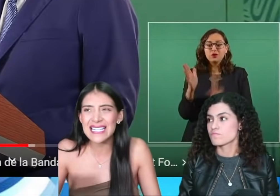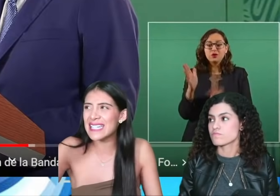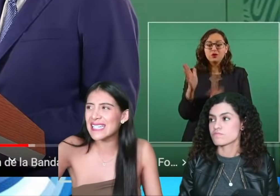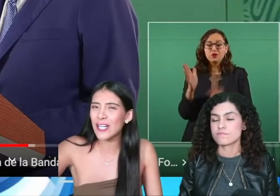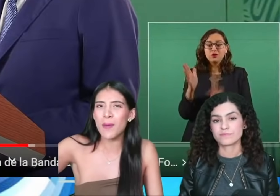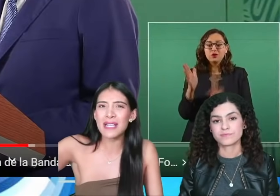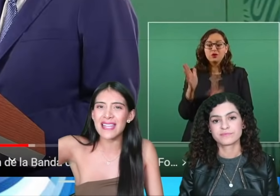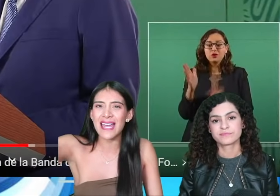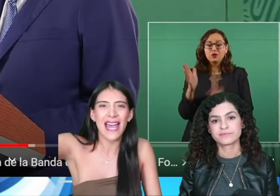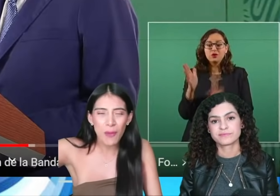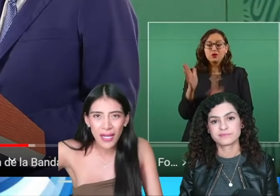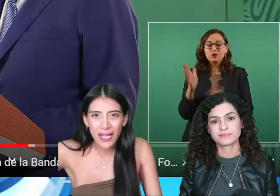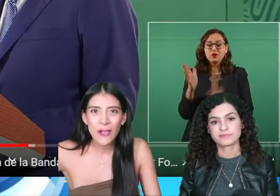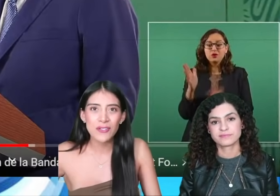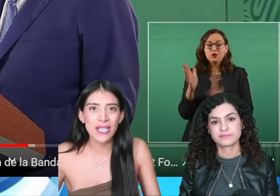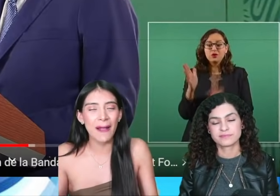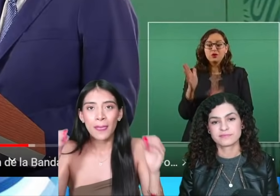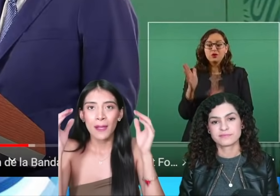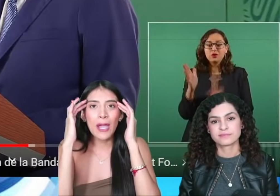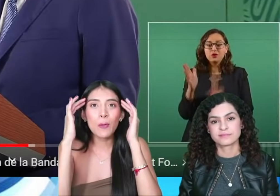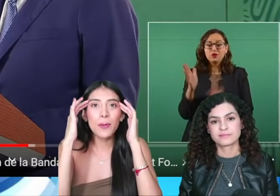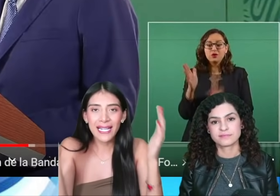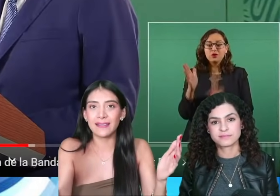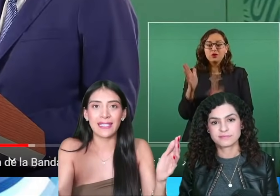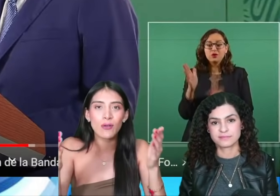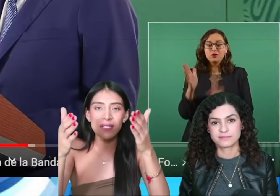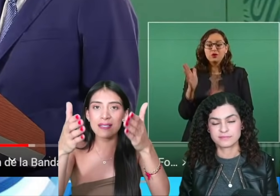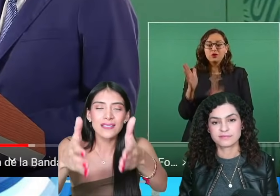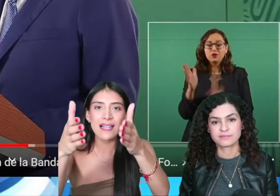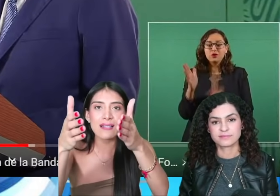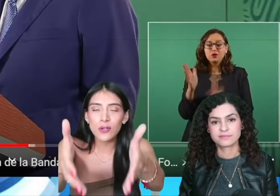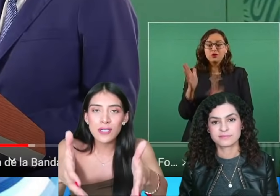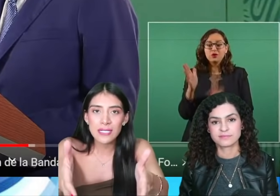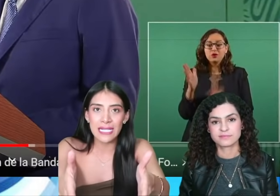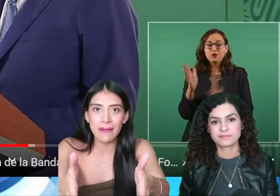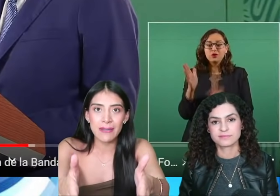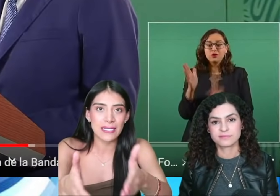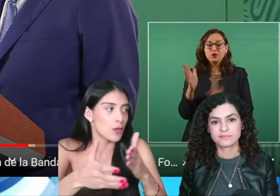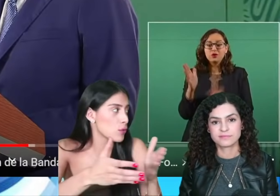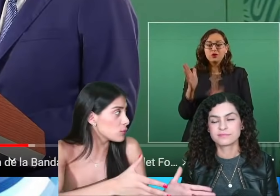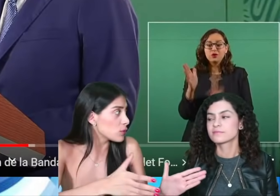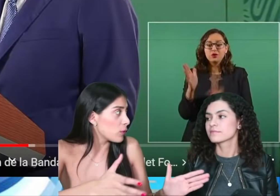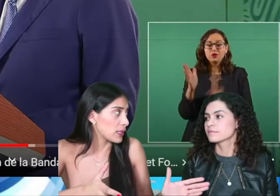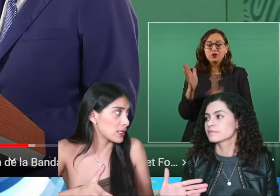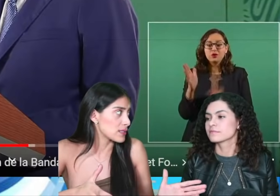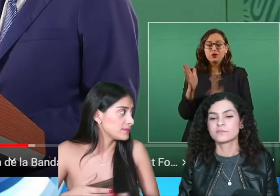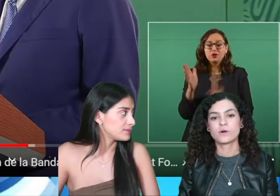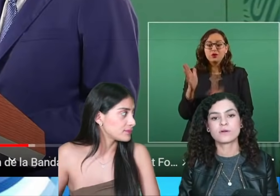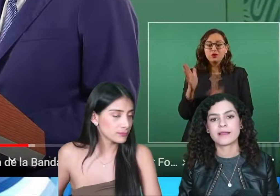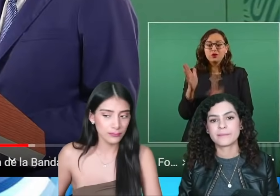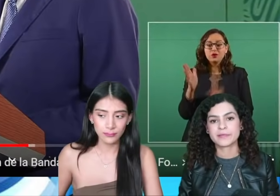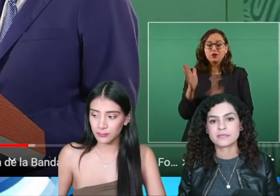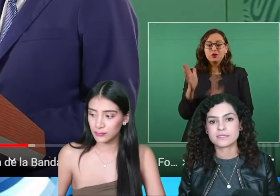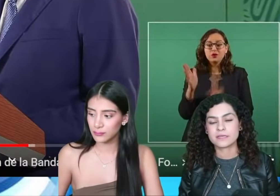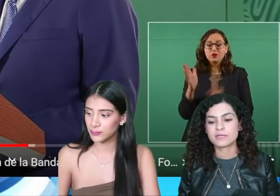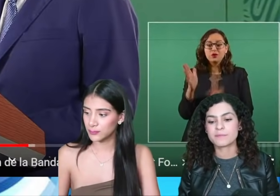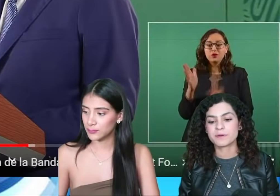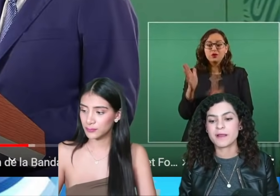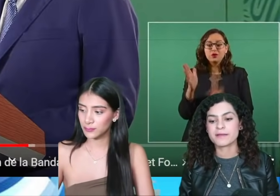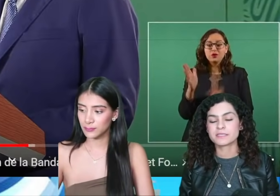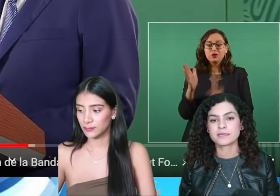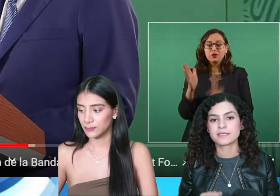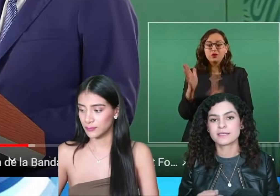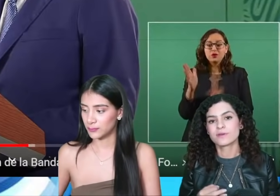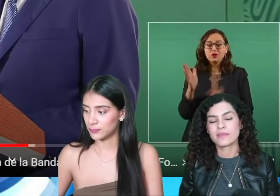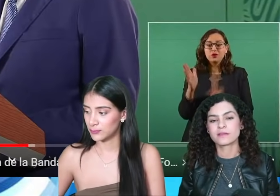es decir que no vas a dar agua. O sea, ubícate, concéntrate en las cosas que debes hacer. No sé, ¿tú qué opinas? No, claramente, no es la